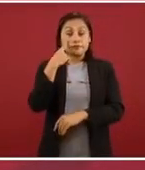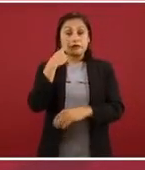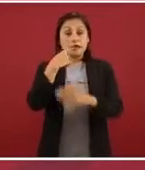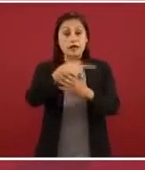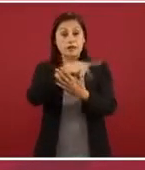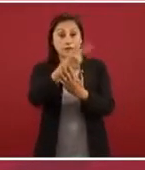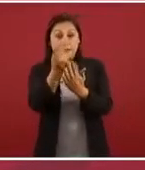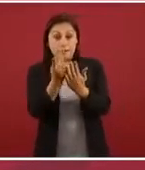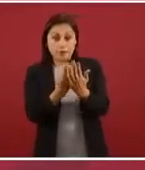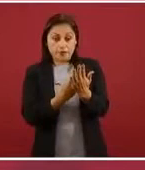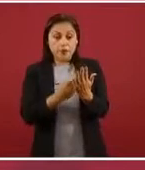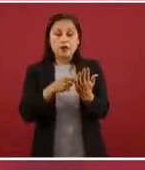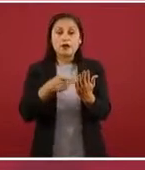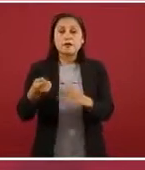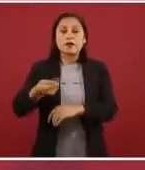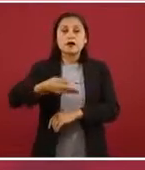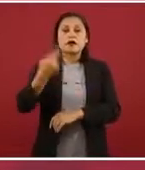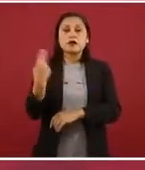Juntos por la Paz,